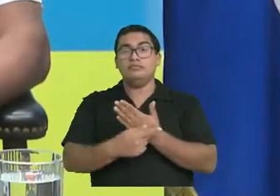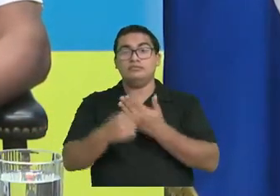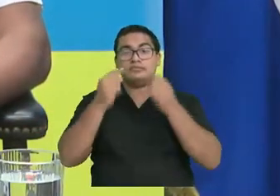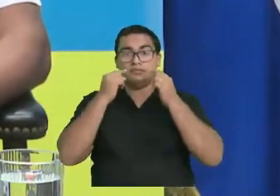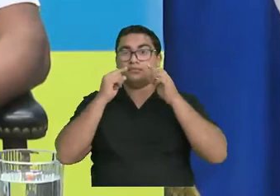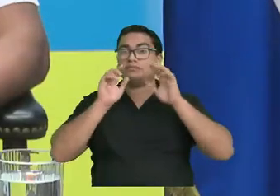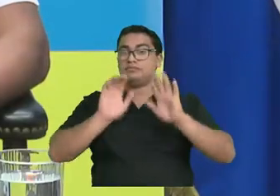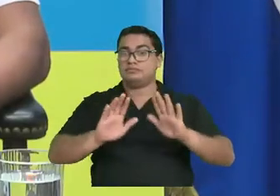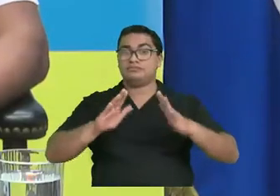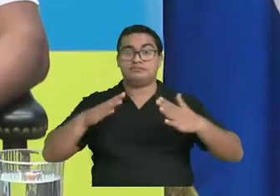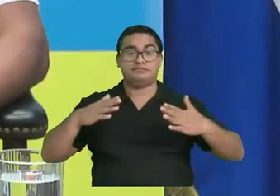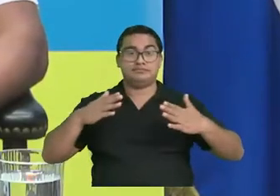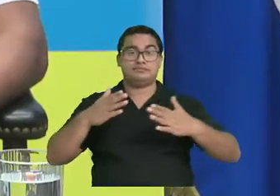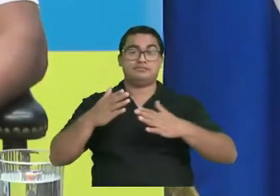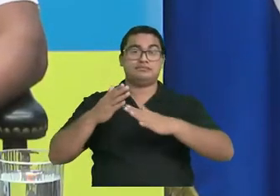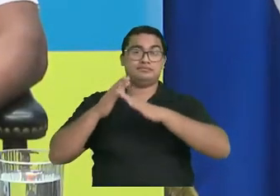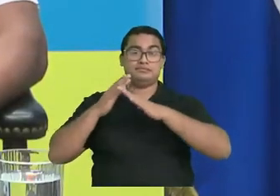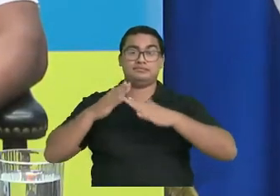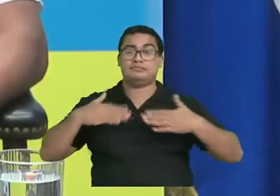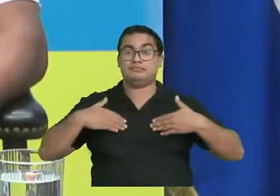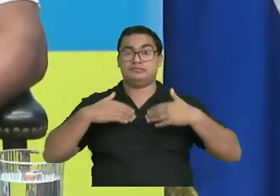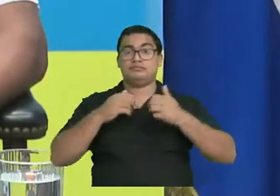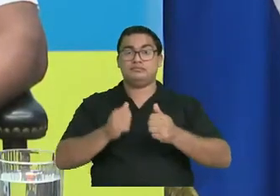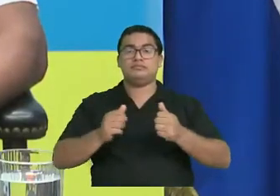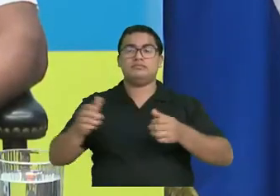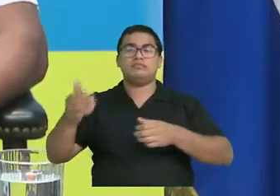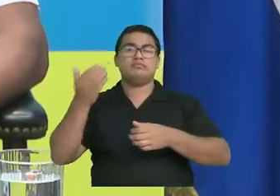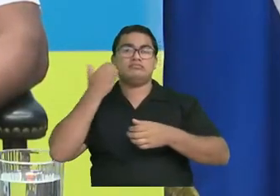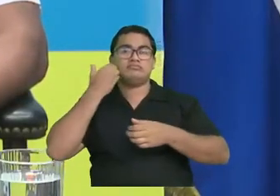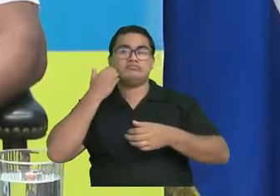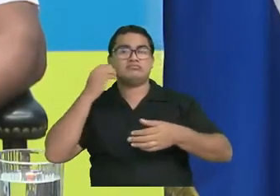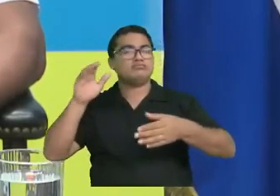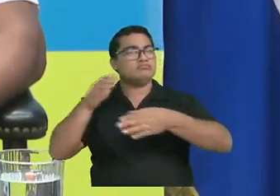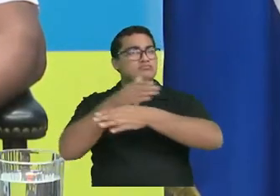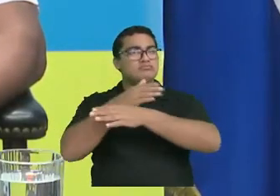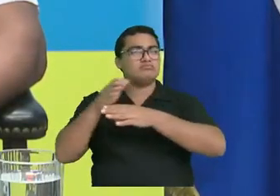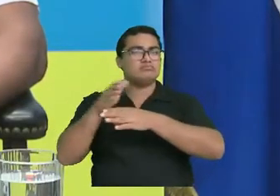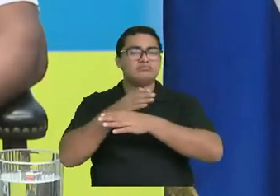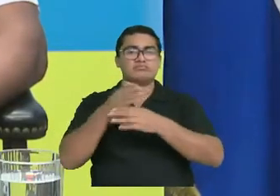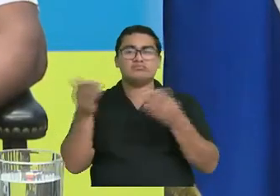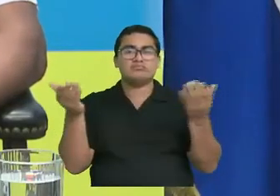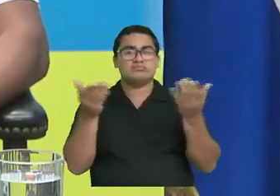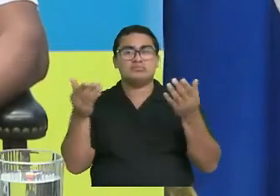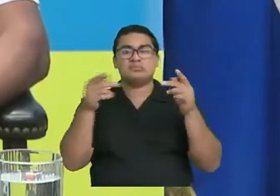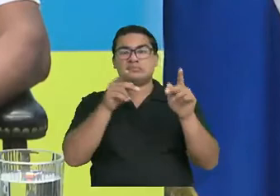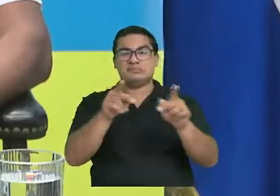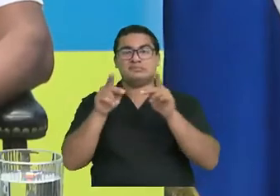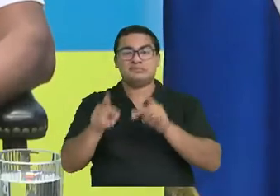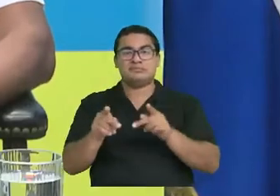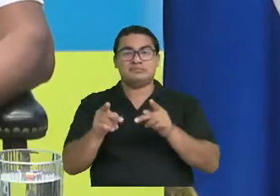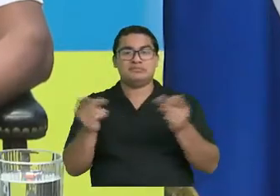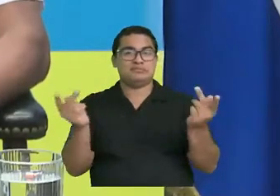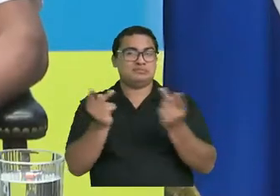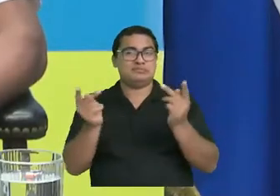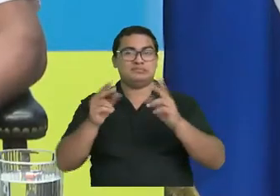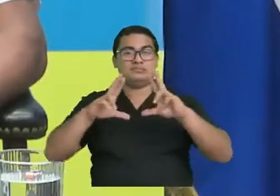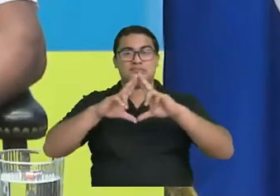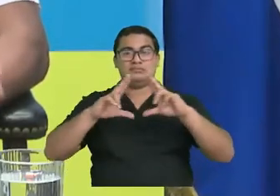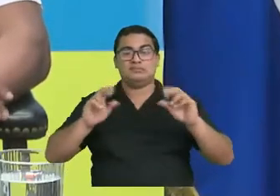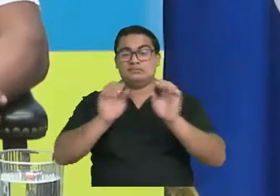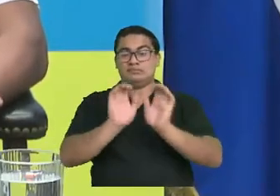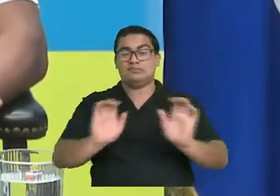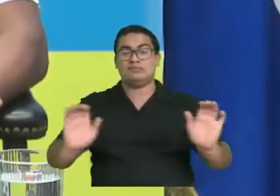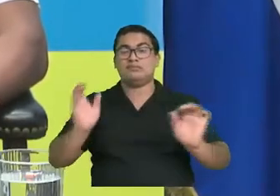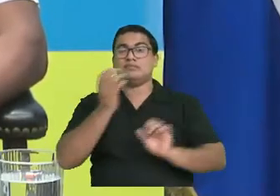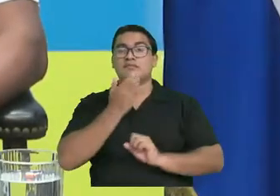Salud, un programa donde conversamos sobre los diferentes padecimientos, enfermedades que afectan a la población nicaragüense, a los niños,